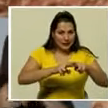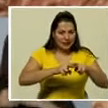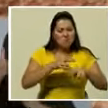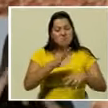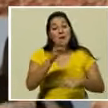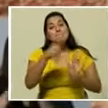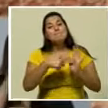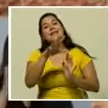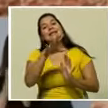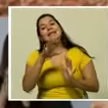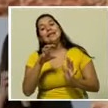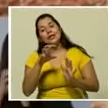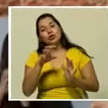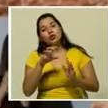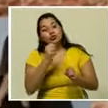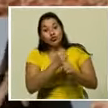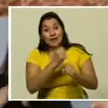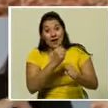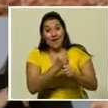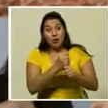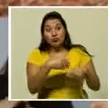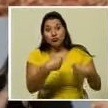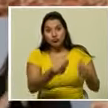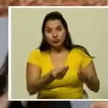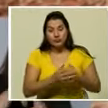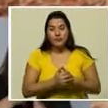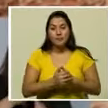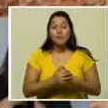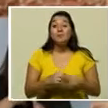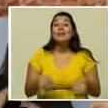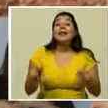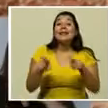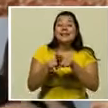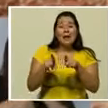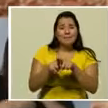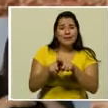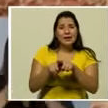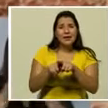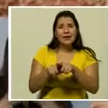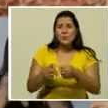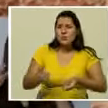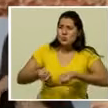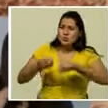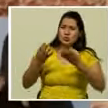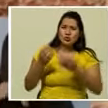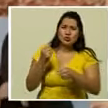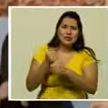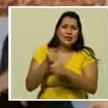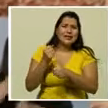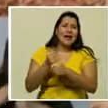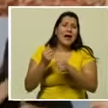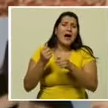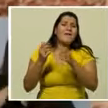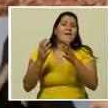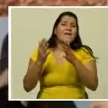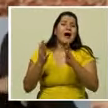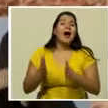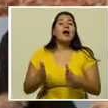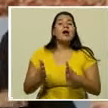1.500 empleos directos, además de los incalculables empleos indirectos que el proyecto